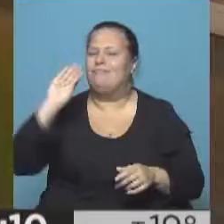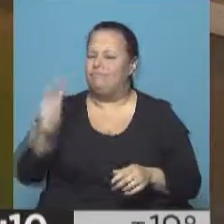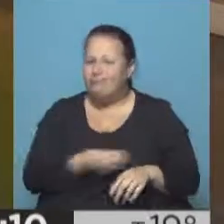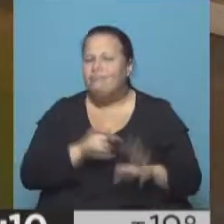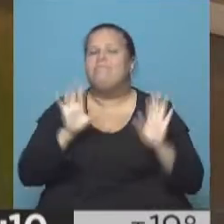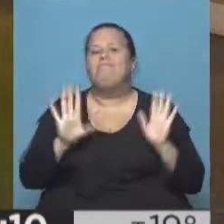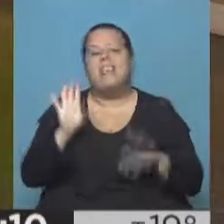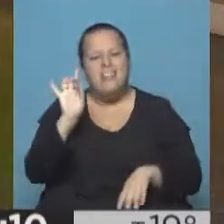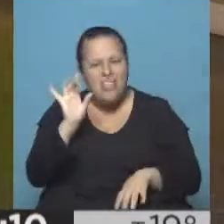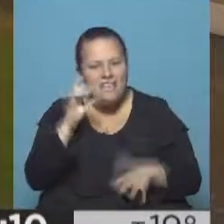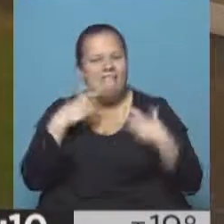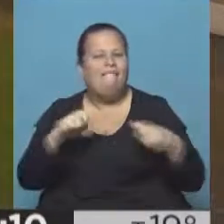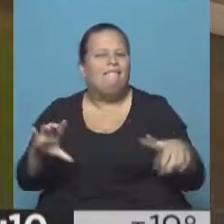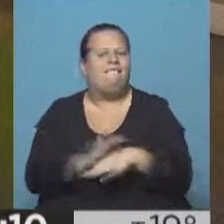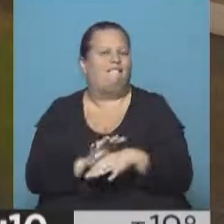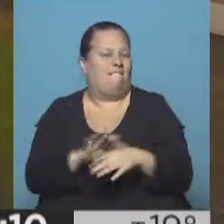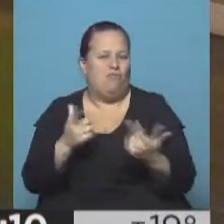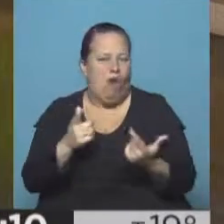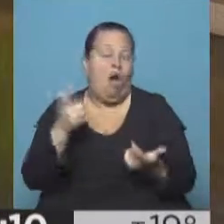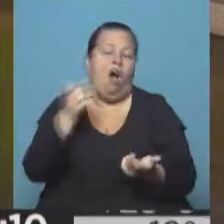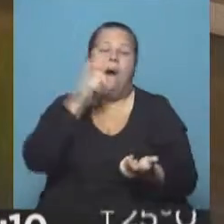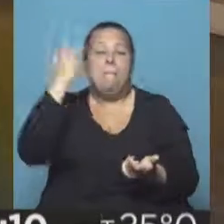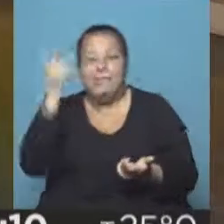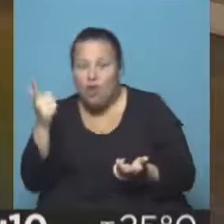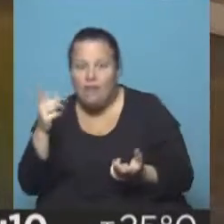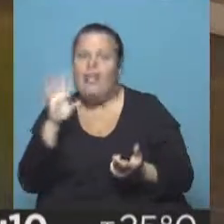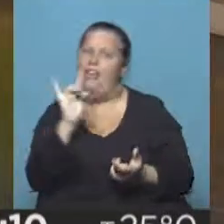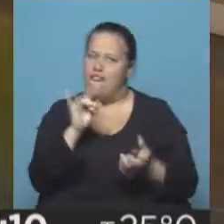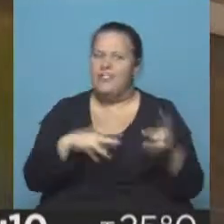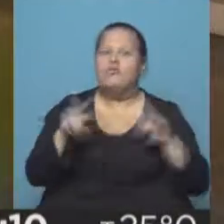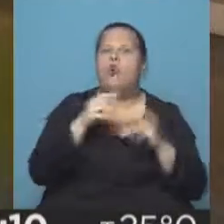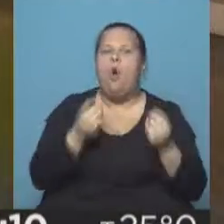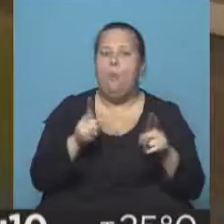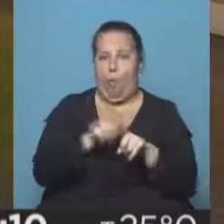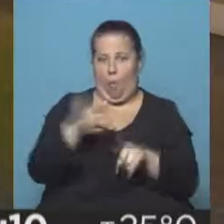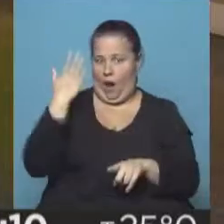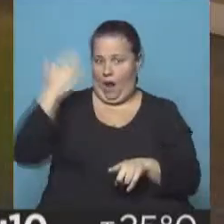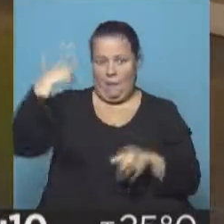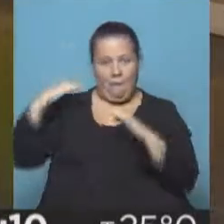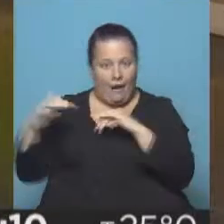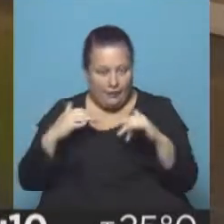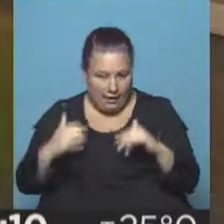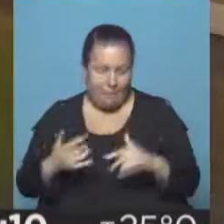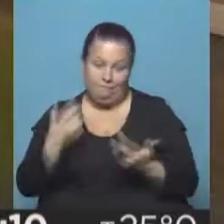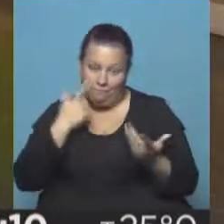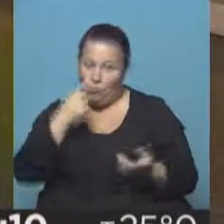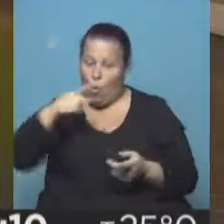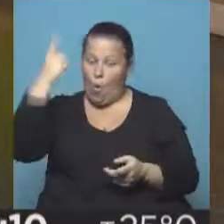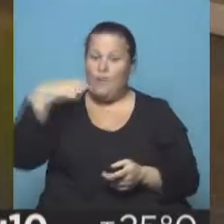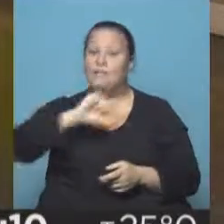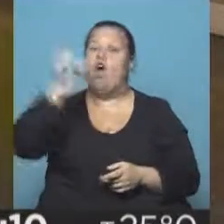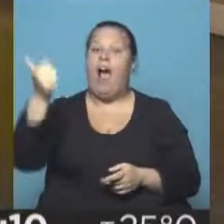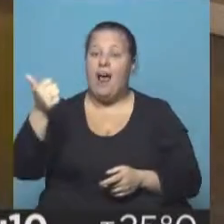o al menos es más difícil encontrarla con o sin lionel mesi en este caso como se ha dado en los últimos dos partidos fíjense que la última victoria